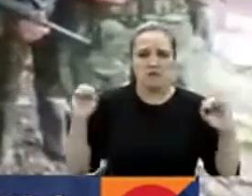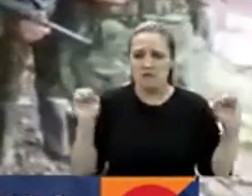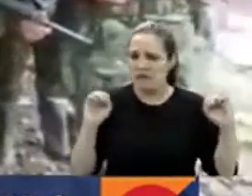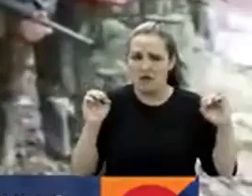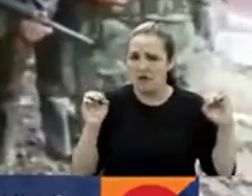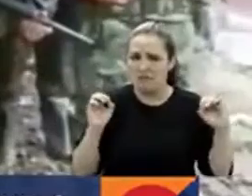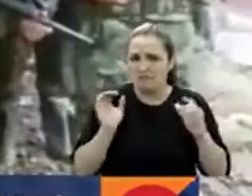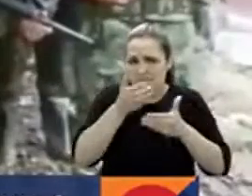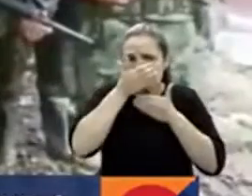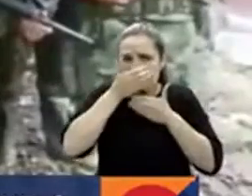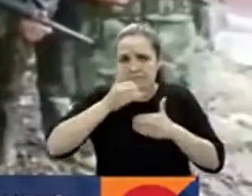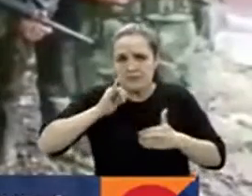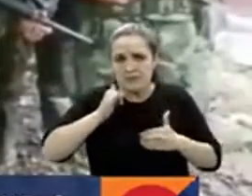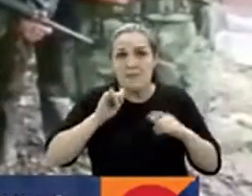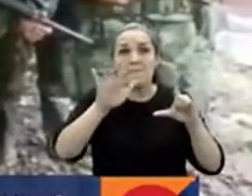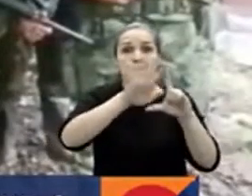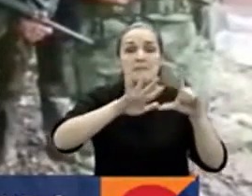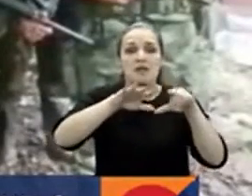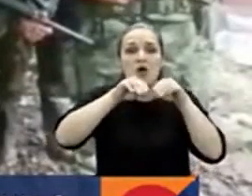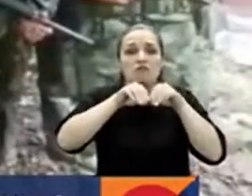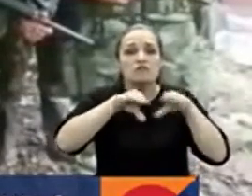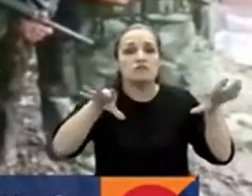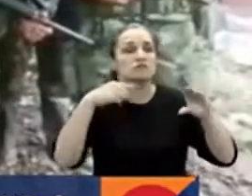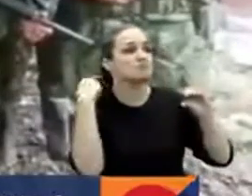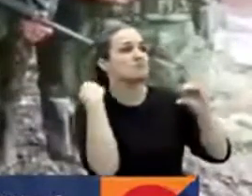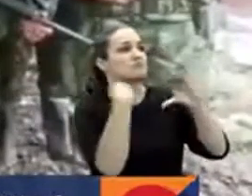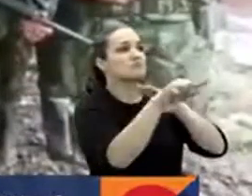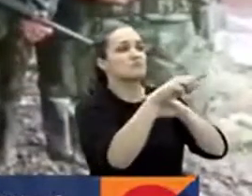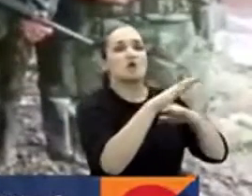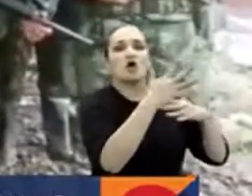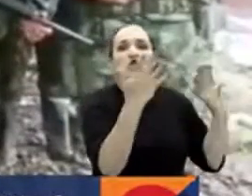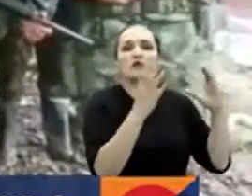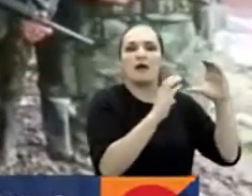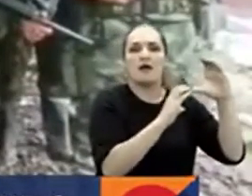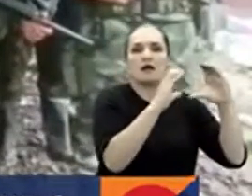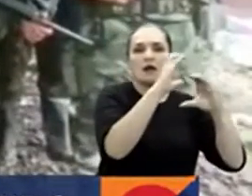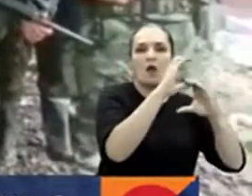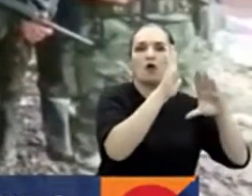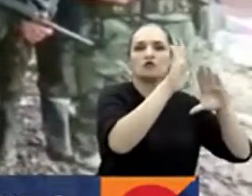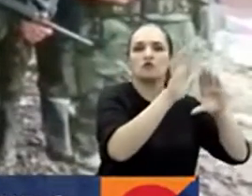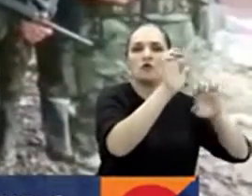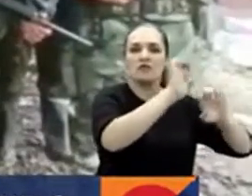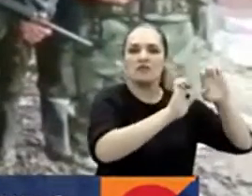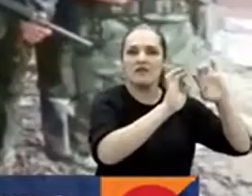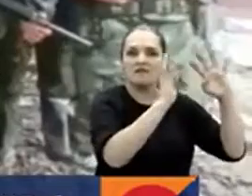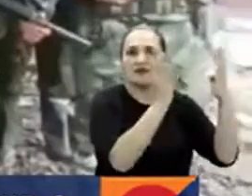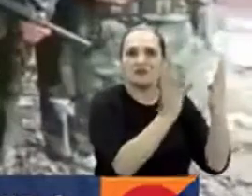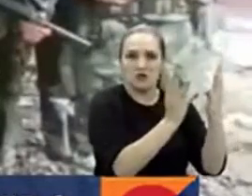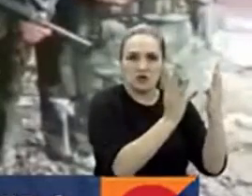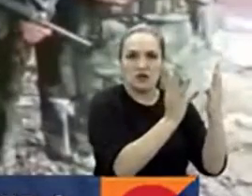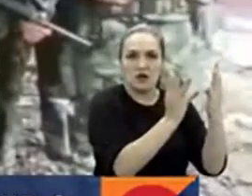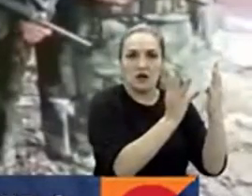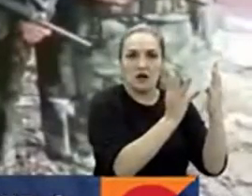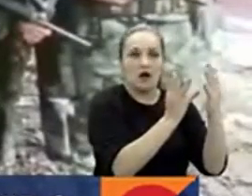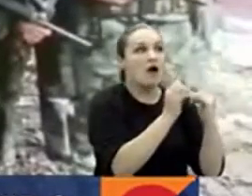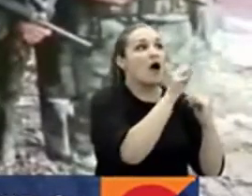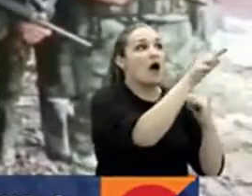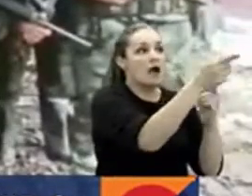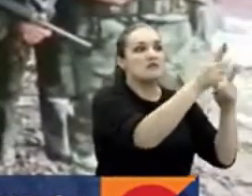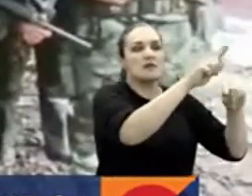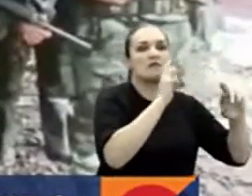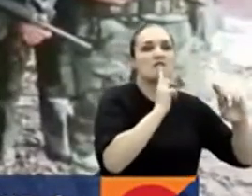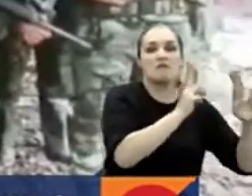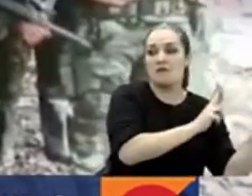ni psicológicas. El video fue enviado a la Defensoría del Pueblo Seccional Cauca. El uniformado dijo que recibió un mensaje de su familia y que está en